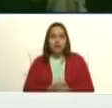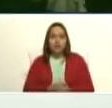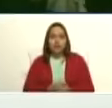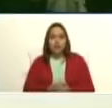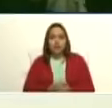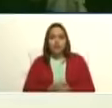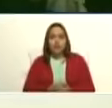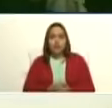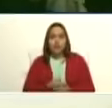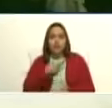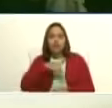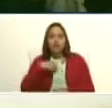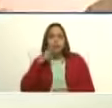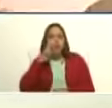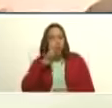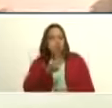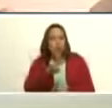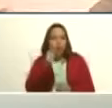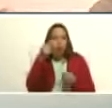Estamos viendo cosas